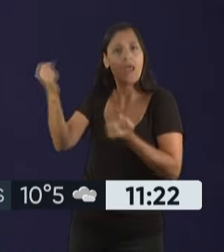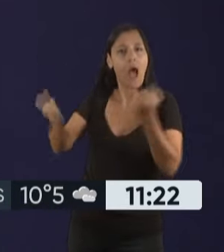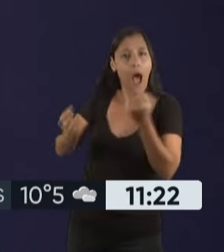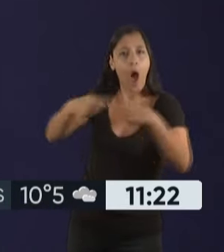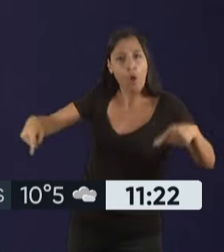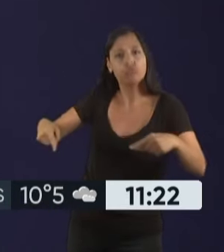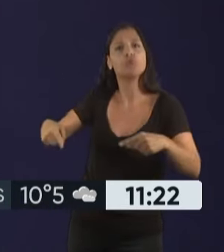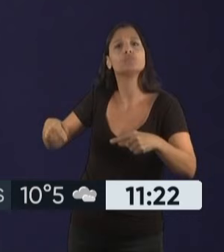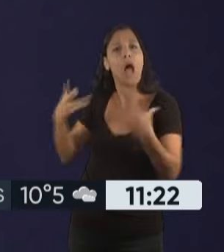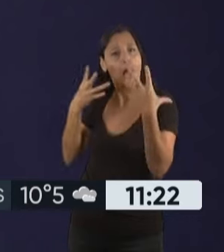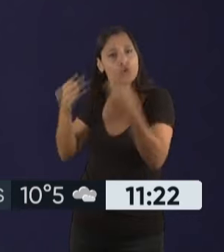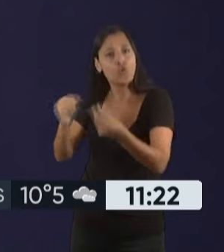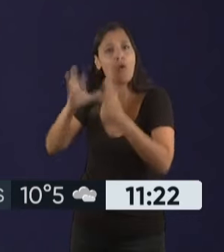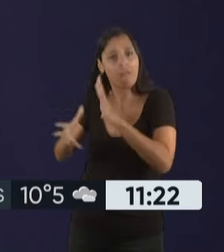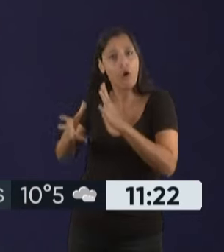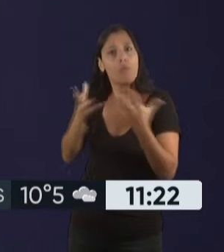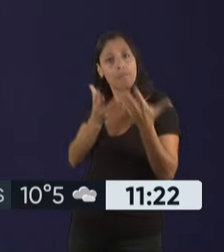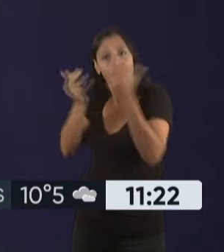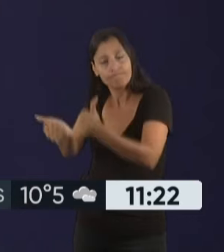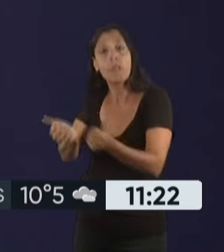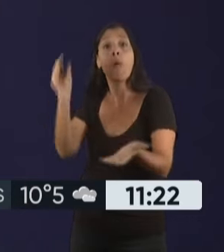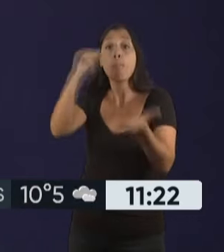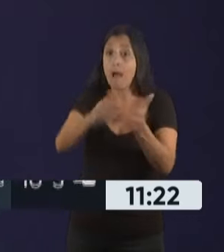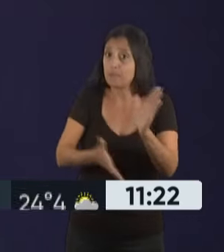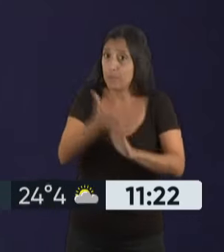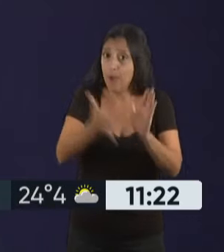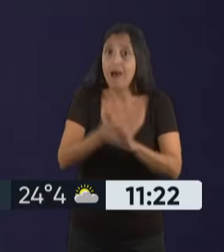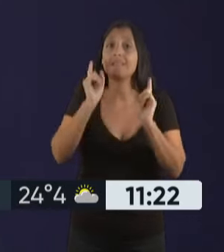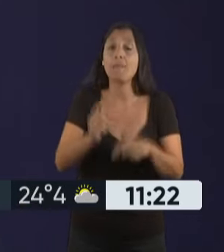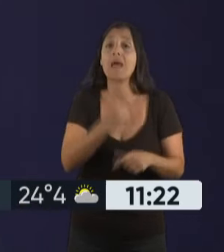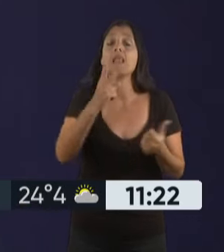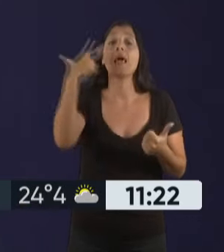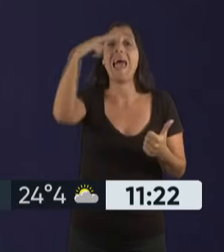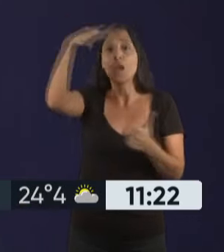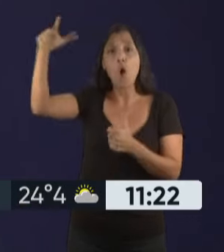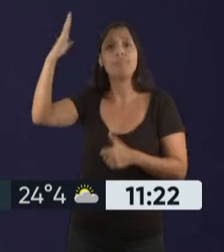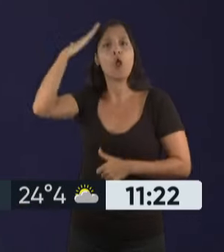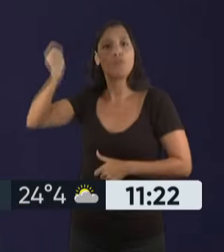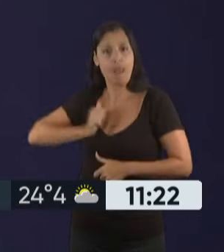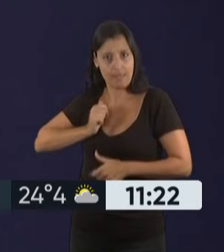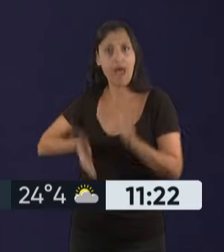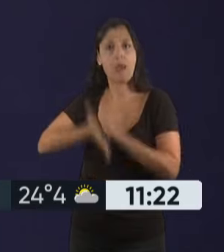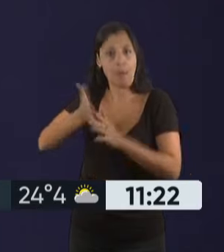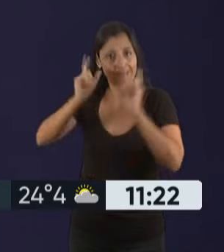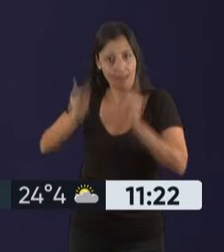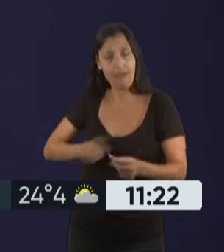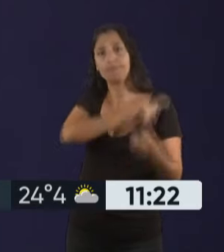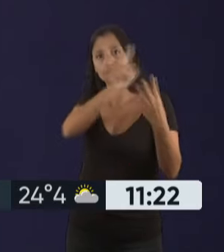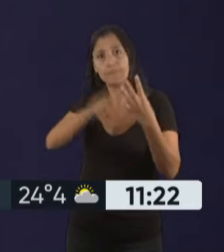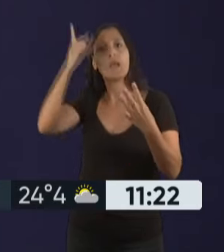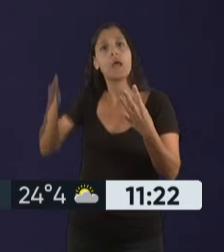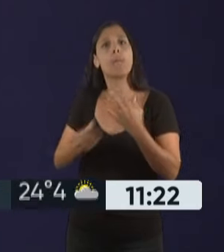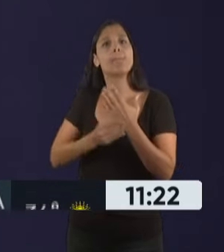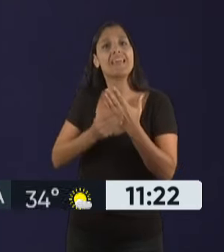de Rosario a los que se sumarán nuevos helicópteros militares en los próximos días además el ministro de Justicia